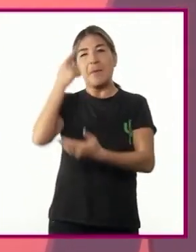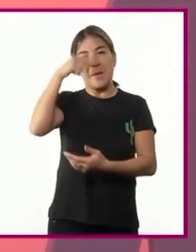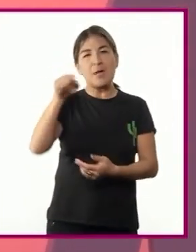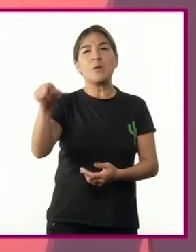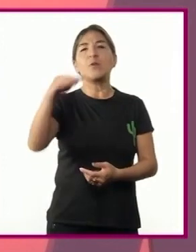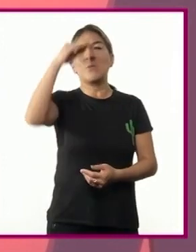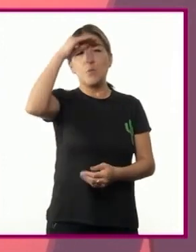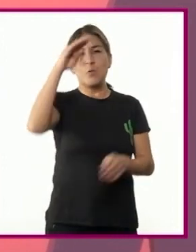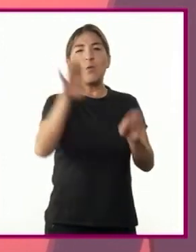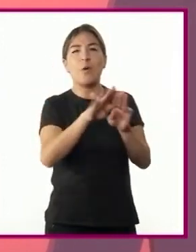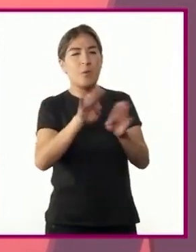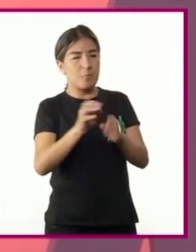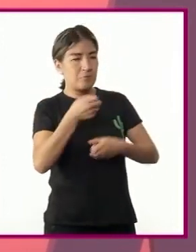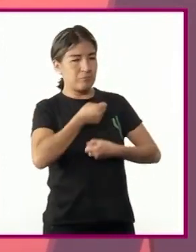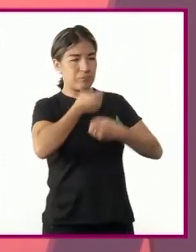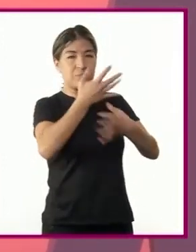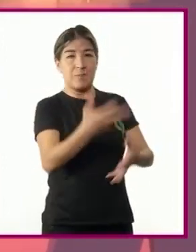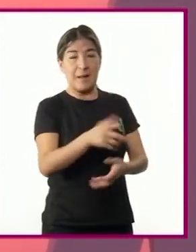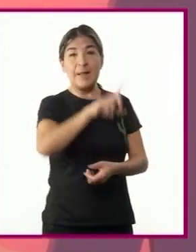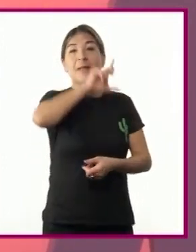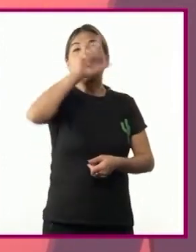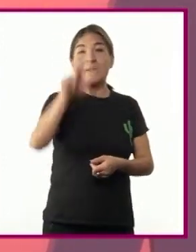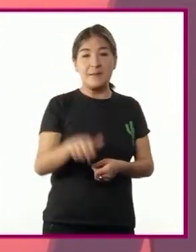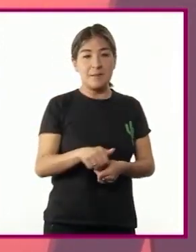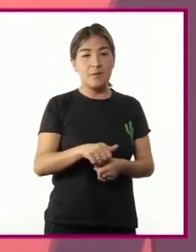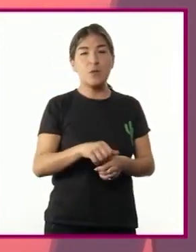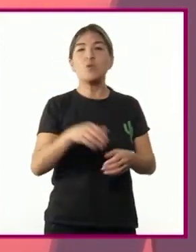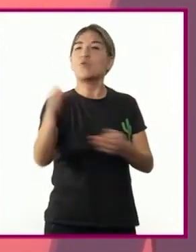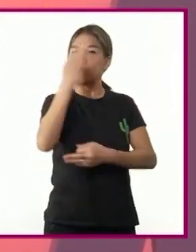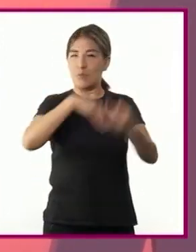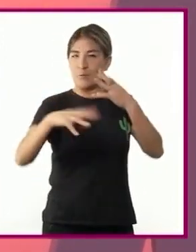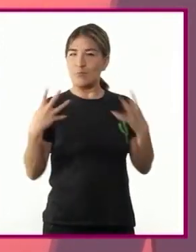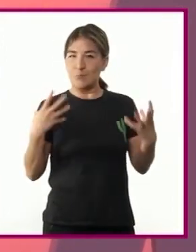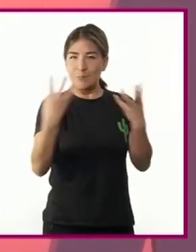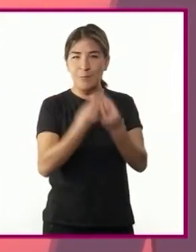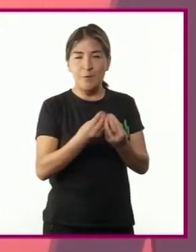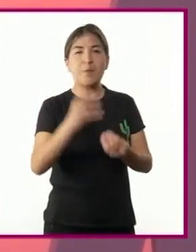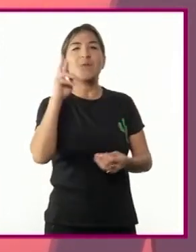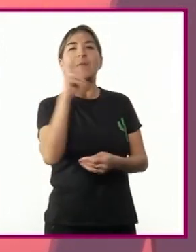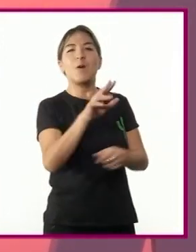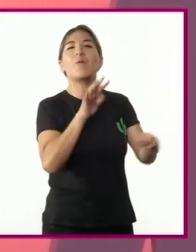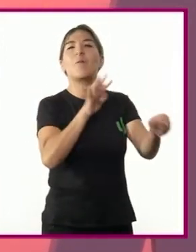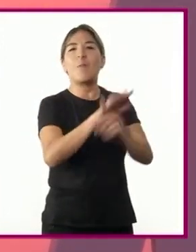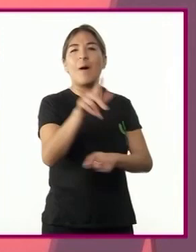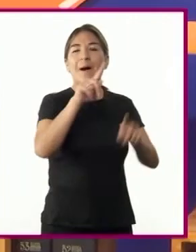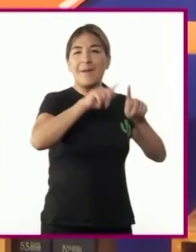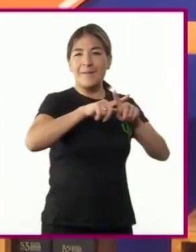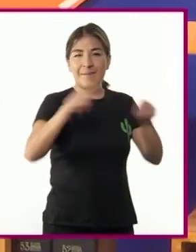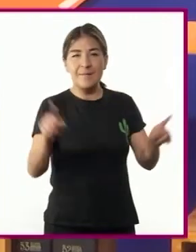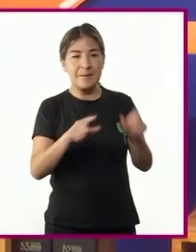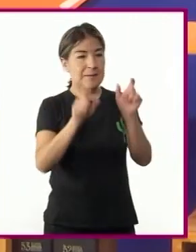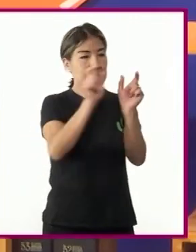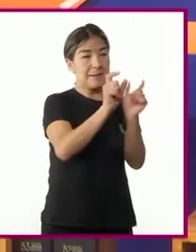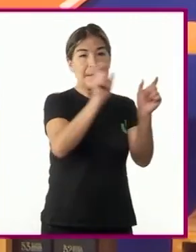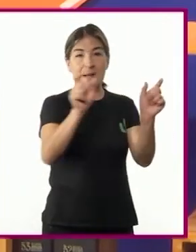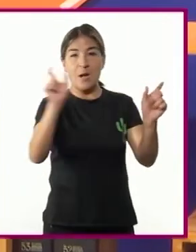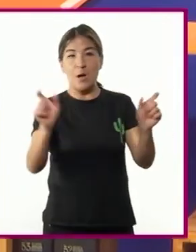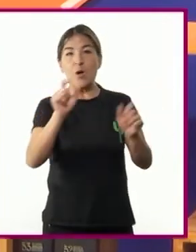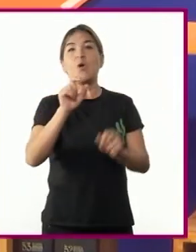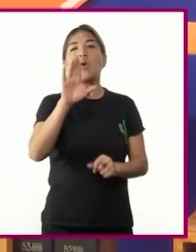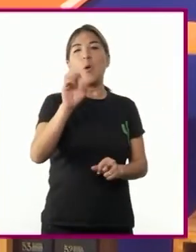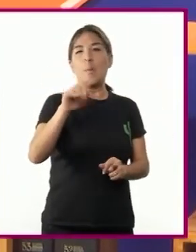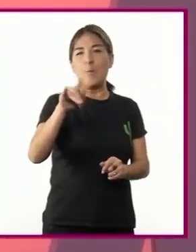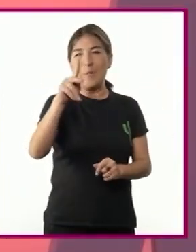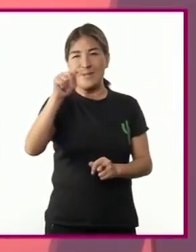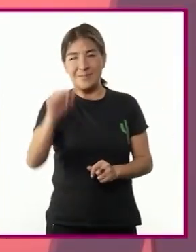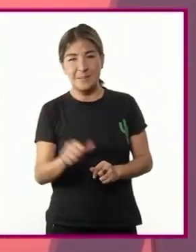para expresarla. Y después, entre todos, vamos a ver la diferencia entre la oración compuesta que